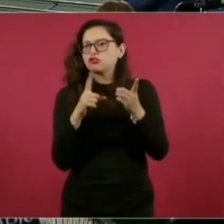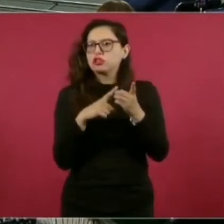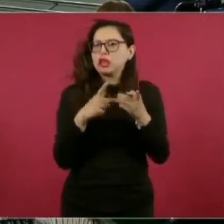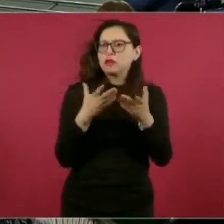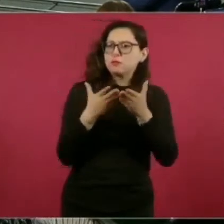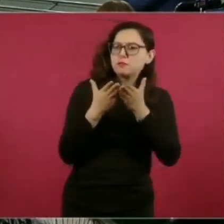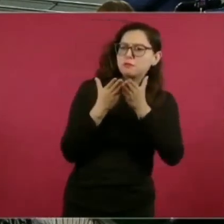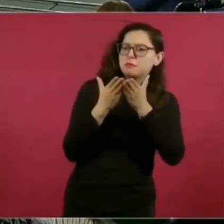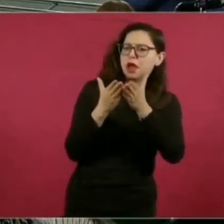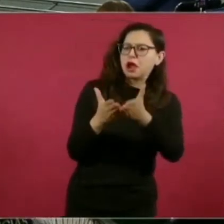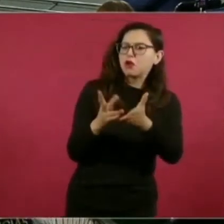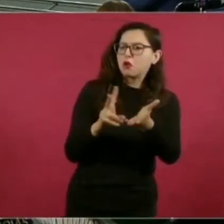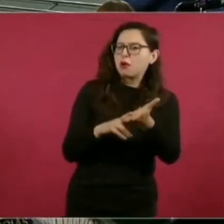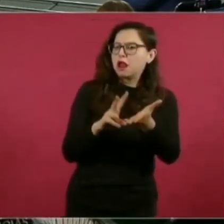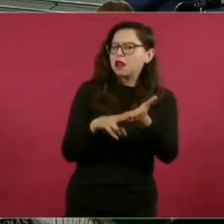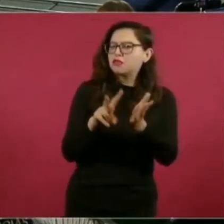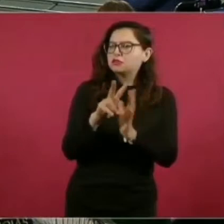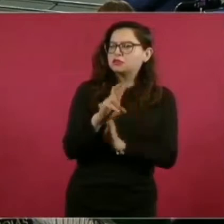$250 millones,